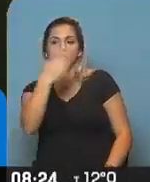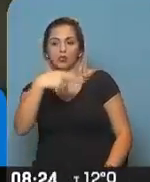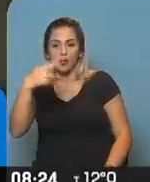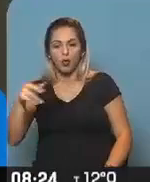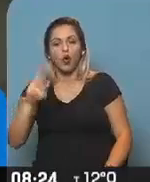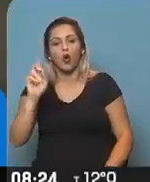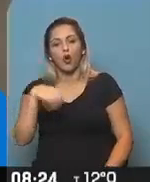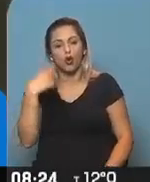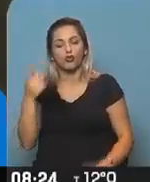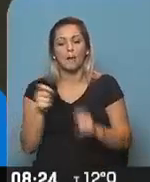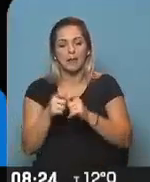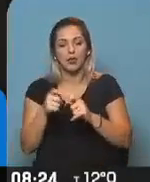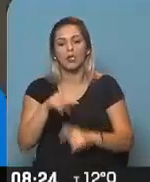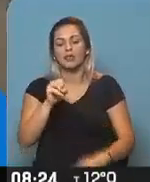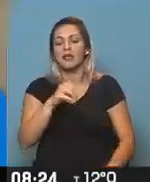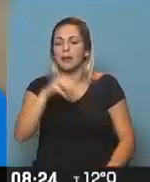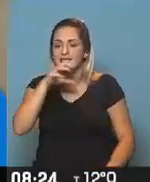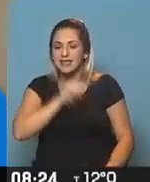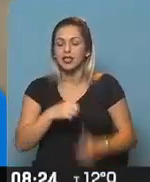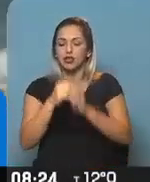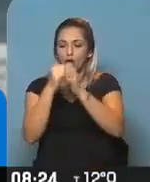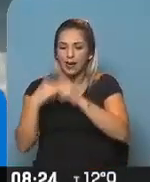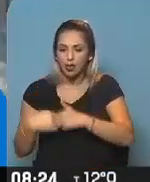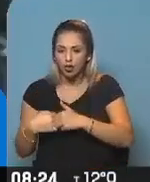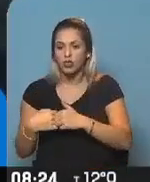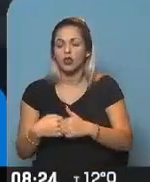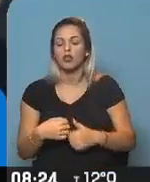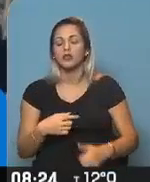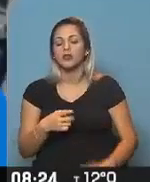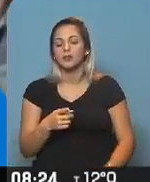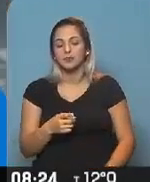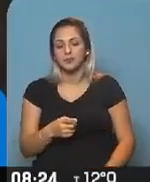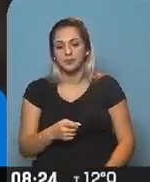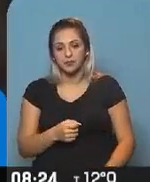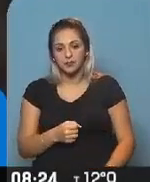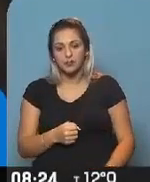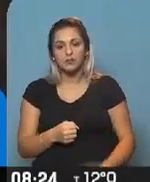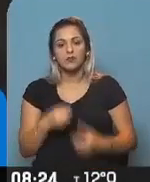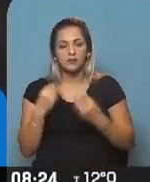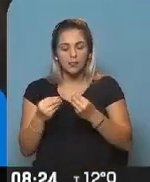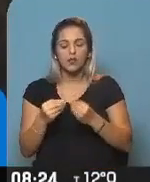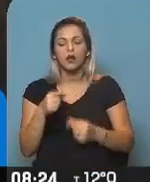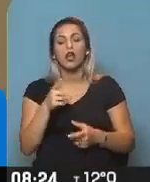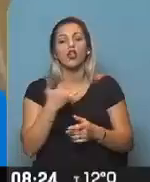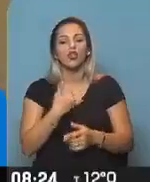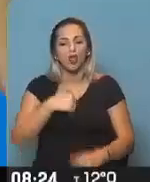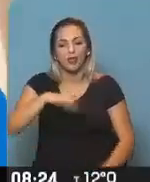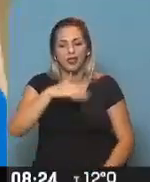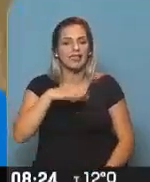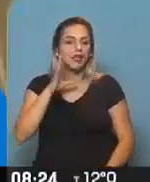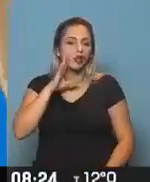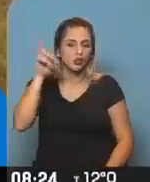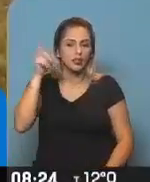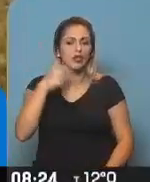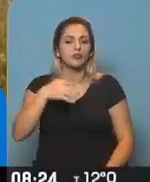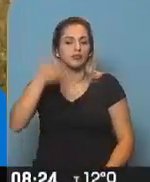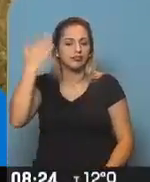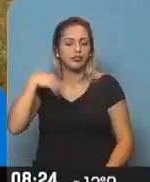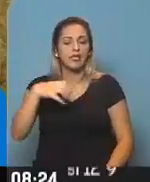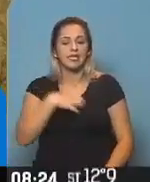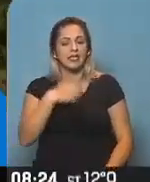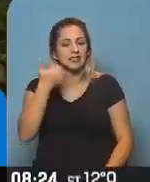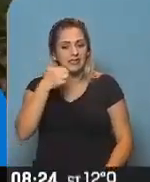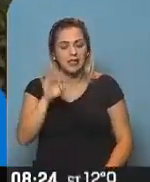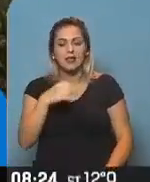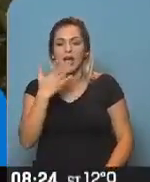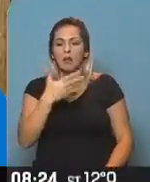Secretos ocultos, un drama con mucho de suspenso, y la acción transcurre en Estados Unidos en los 60, pero está hablada en inglés,